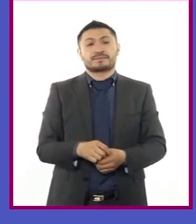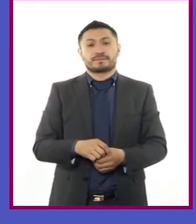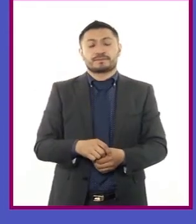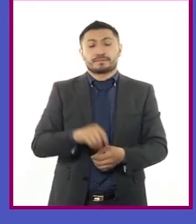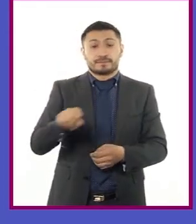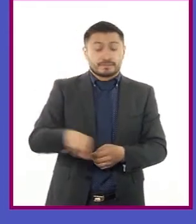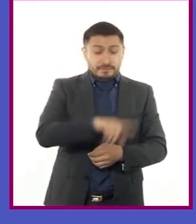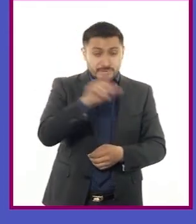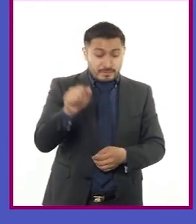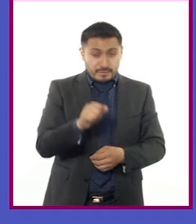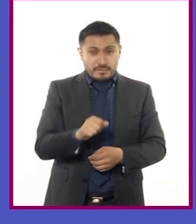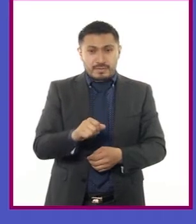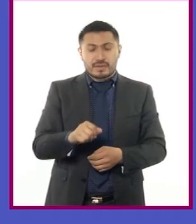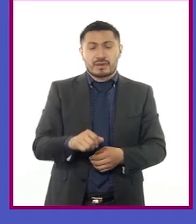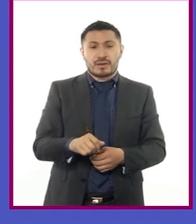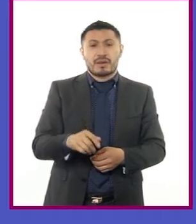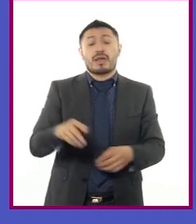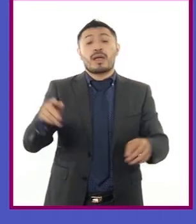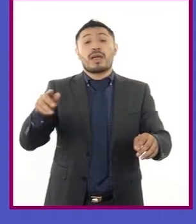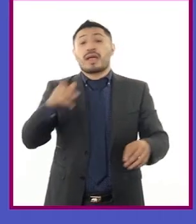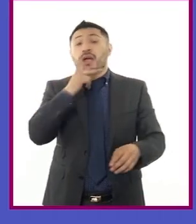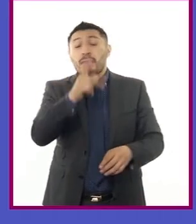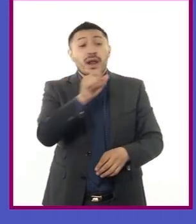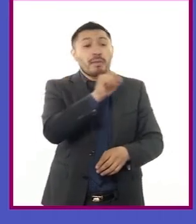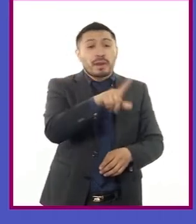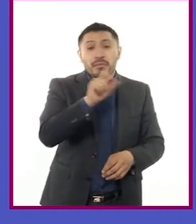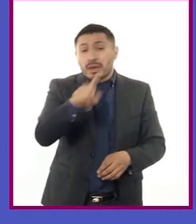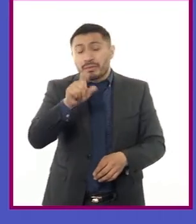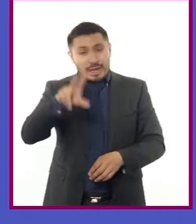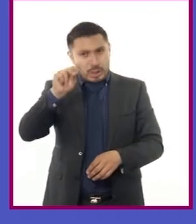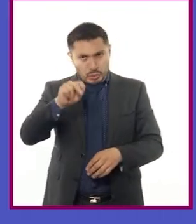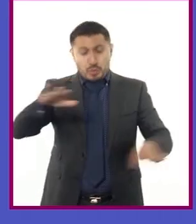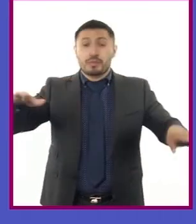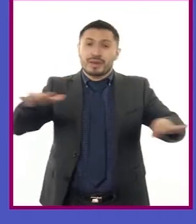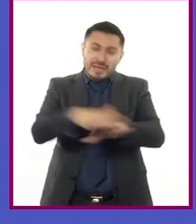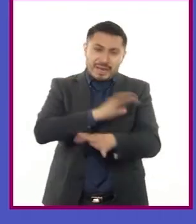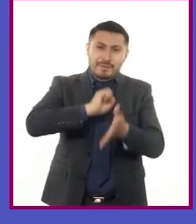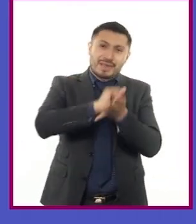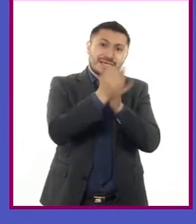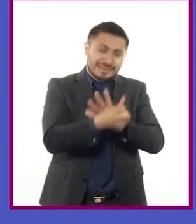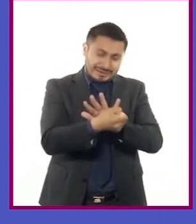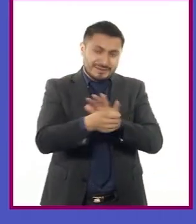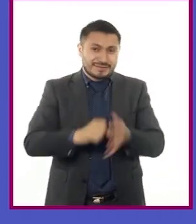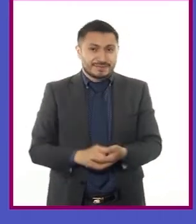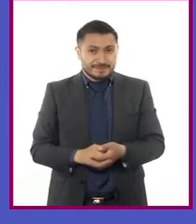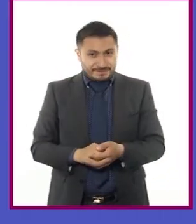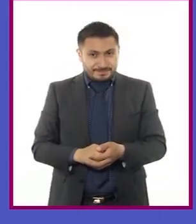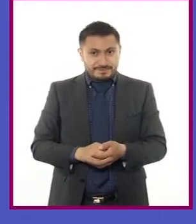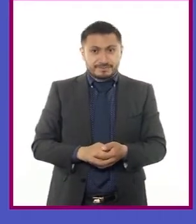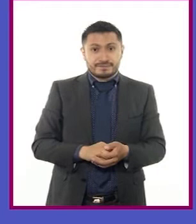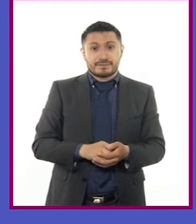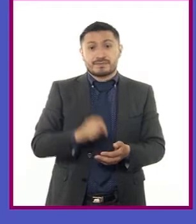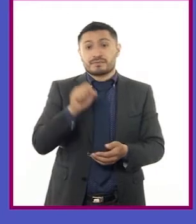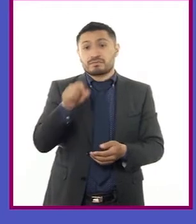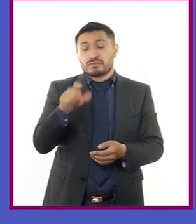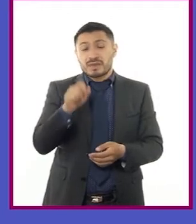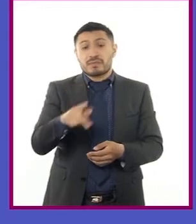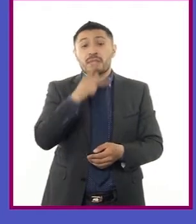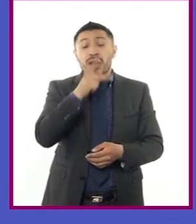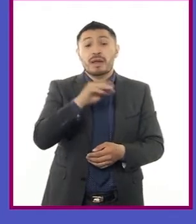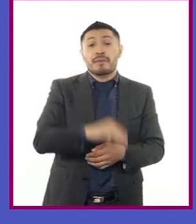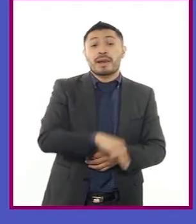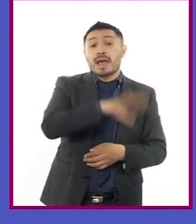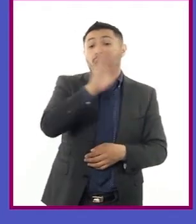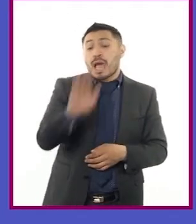podamos evitar la repetición de términos, debemos hacerlo. Aquí, para no duplicar la palabra muerte,